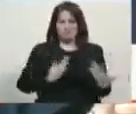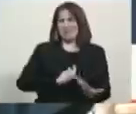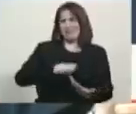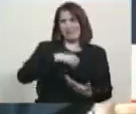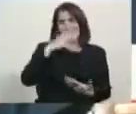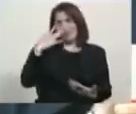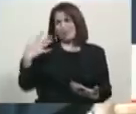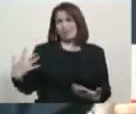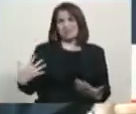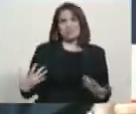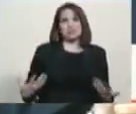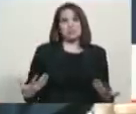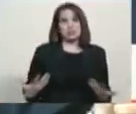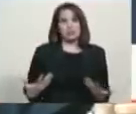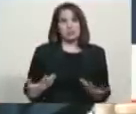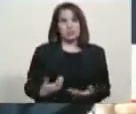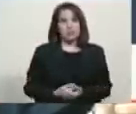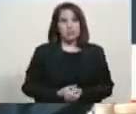amenazarnos.